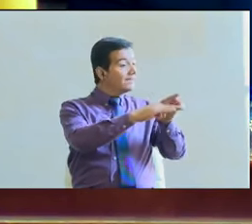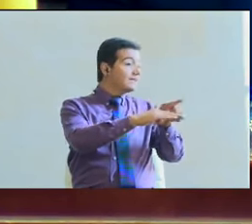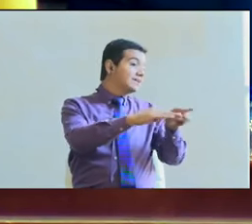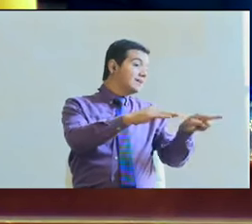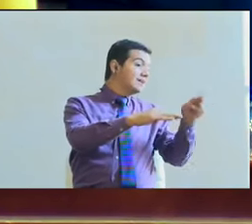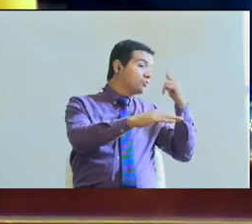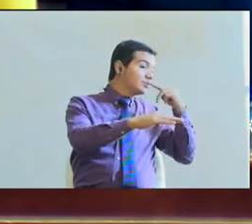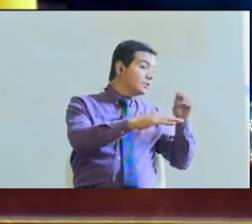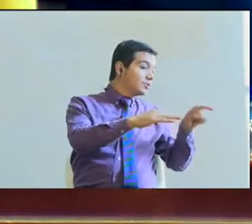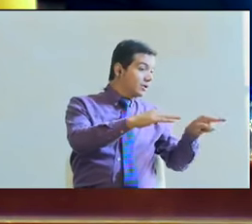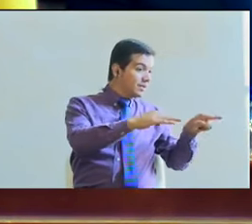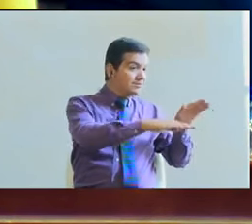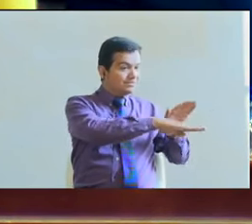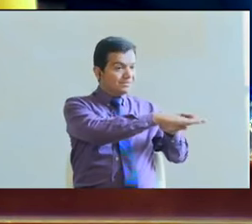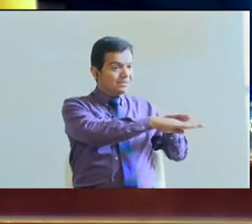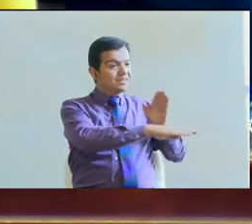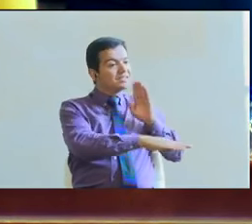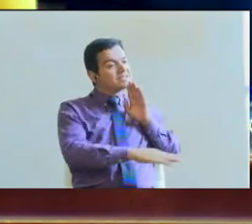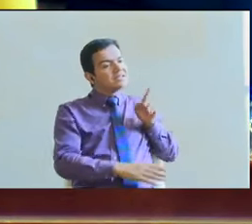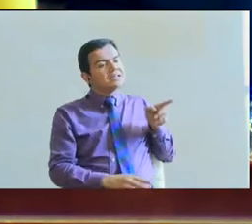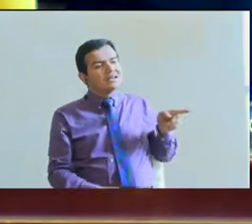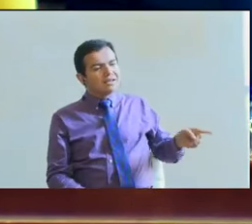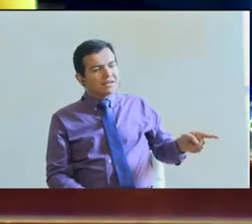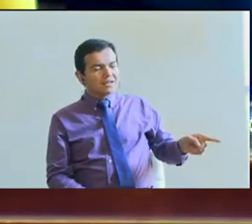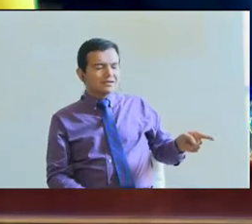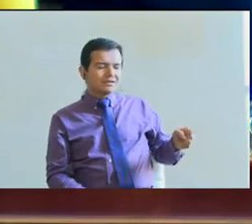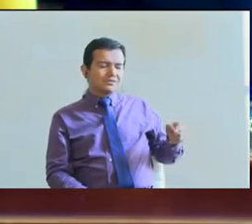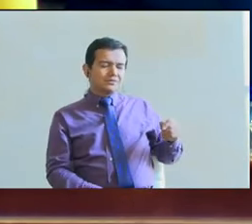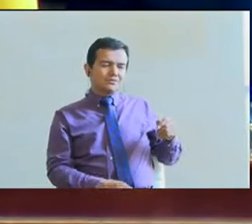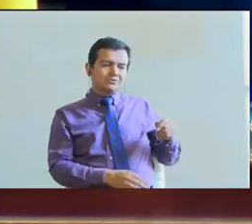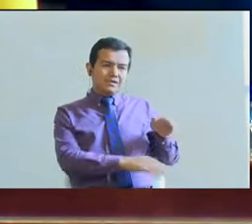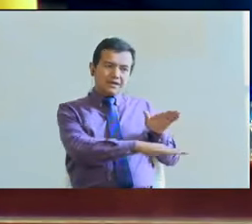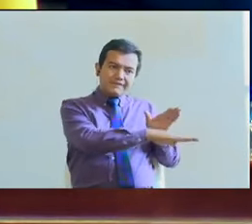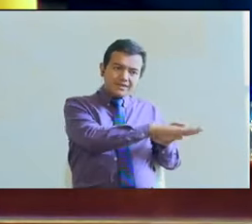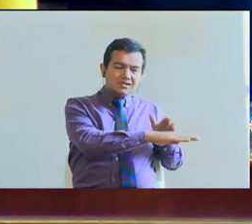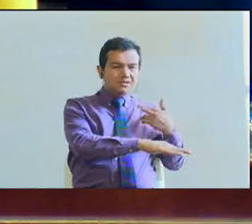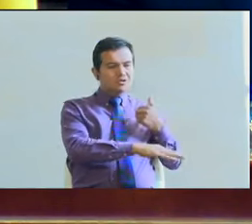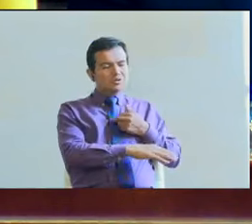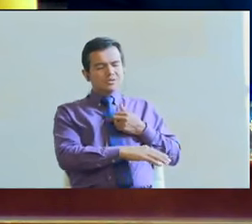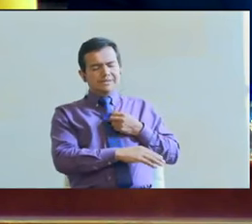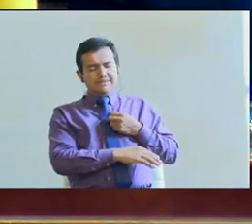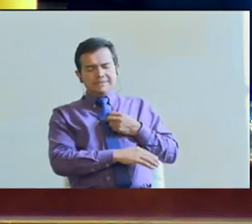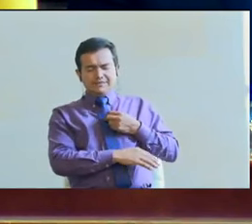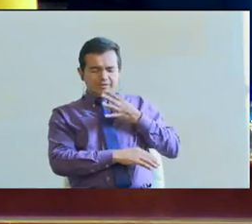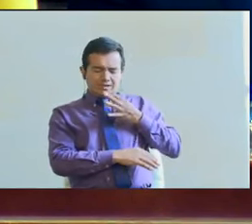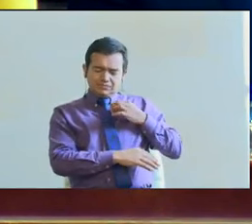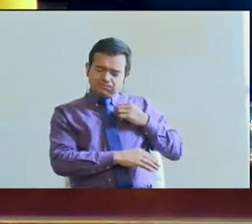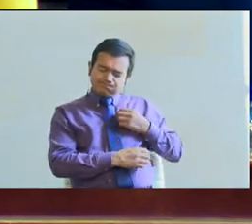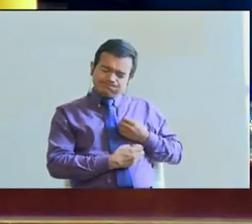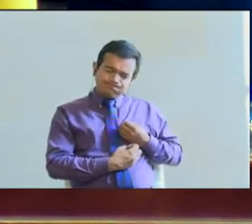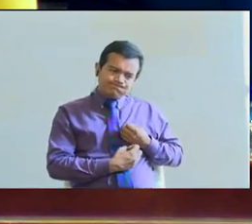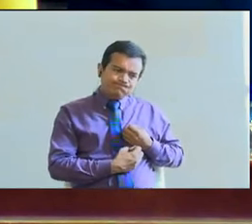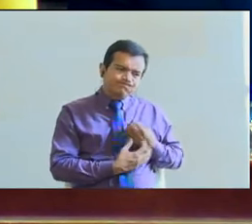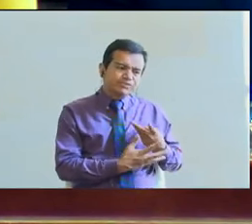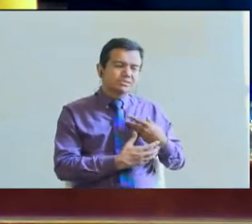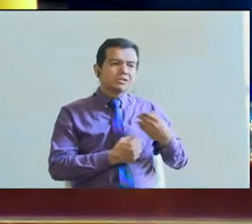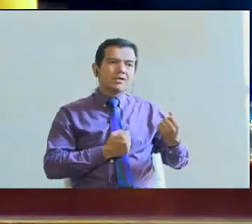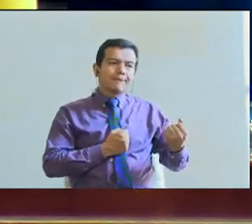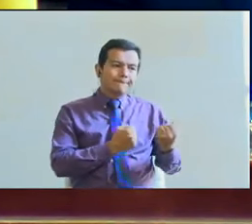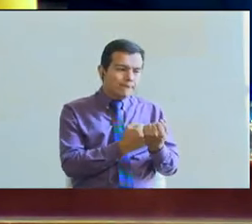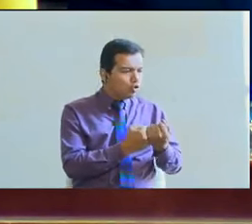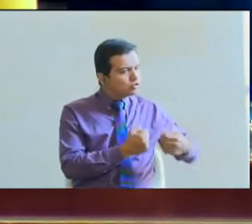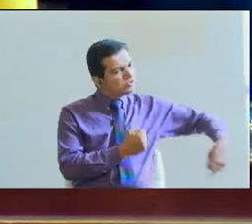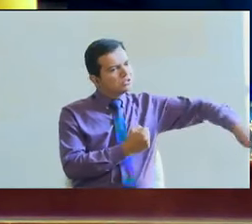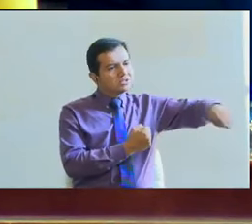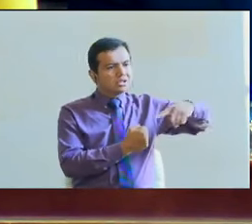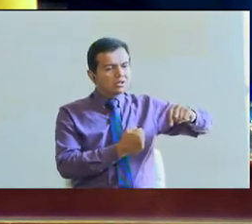transmítelo Fredy Guevara nuestra más profunda solidaridad con su causa y con